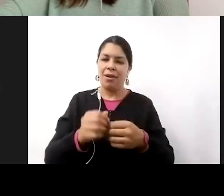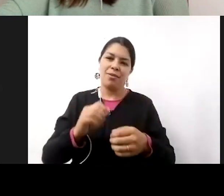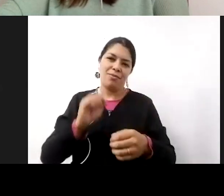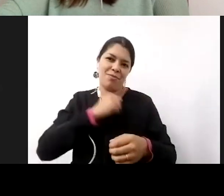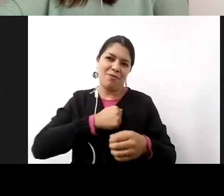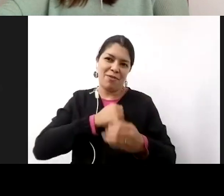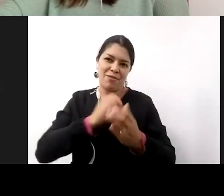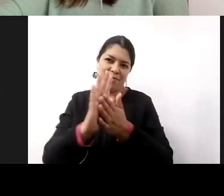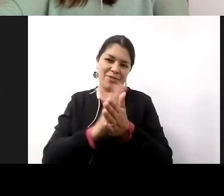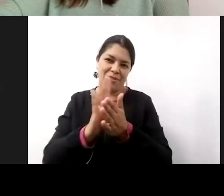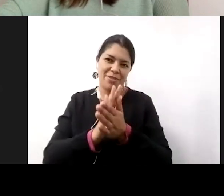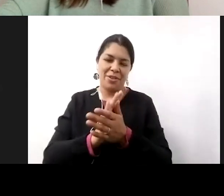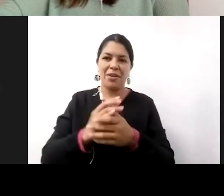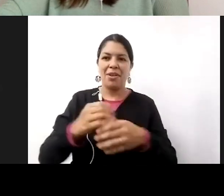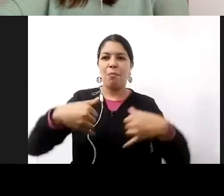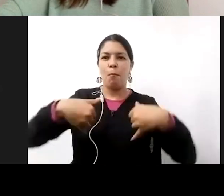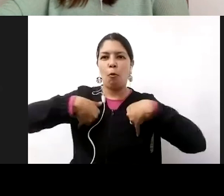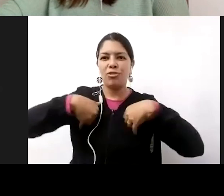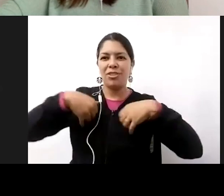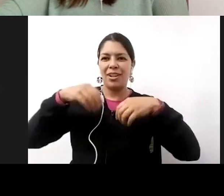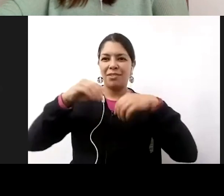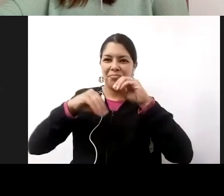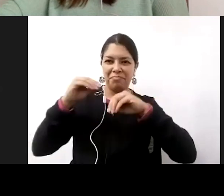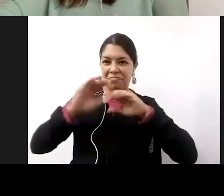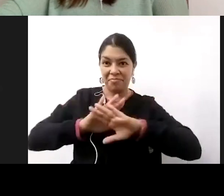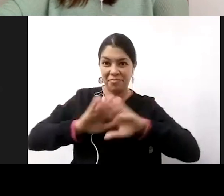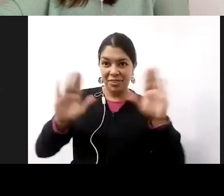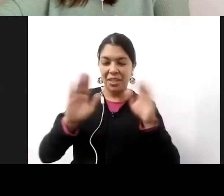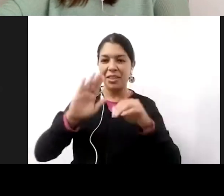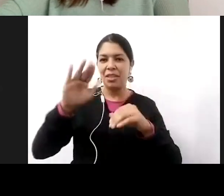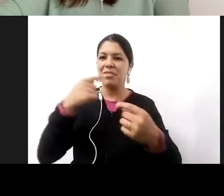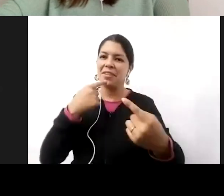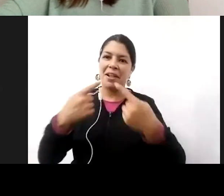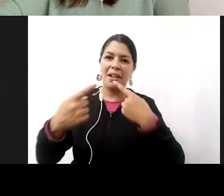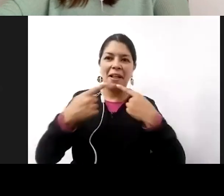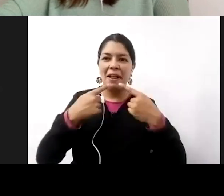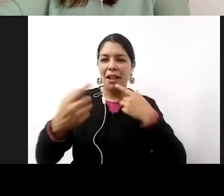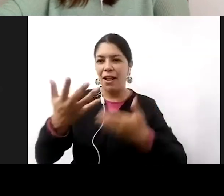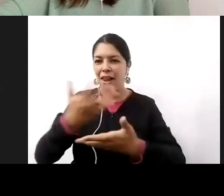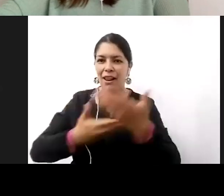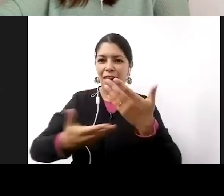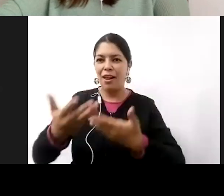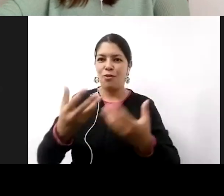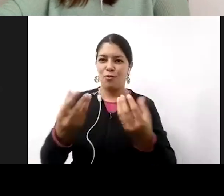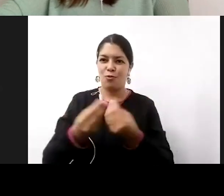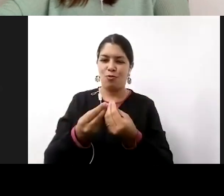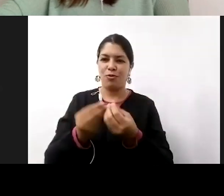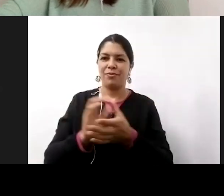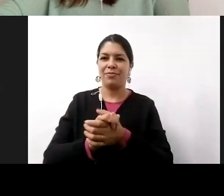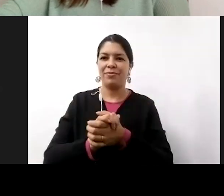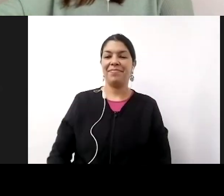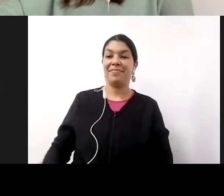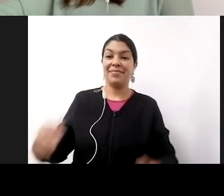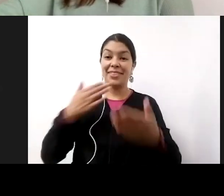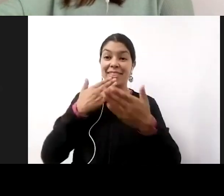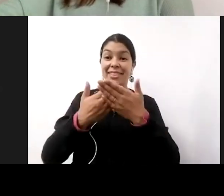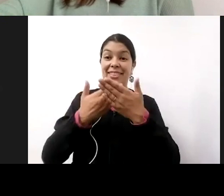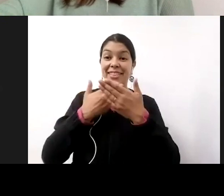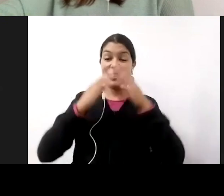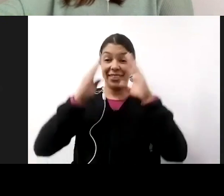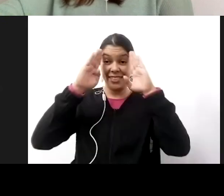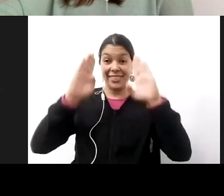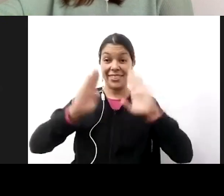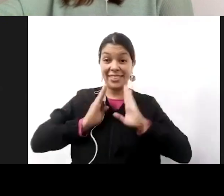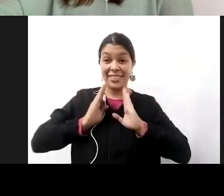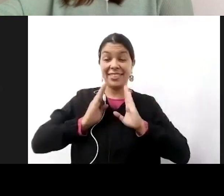de la mochila para poder discutir y dialogar entre el grupo. Gracias por su atención, gracias por el